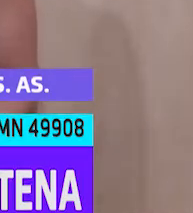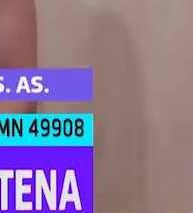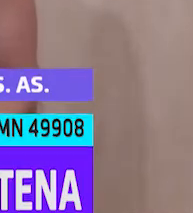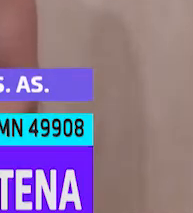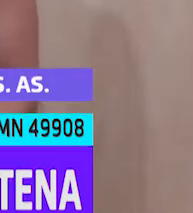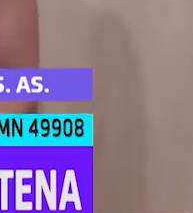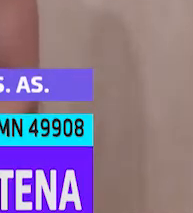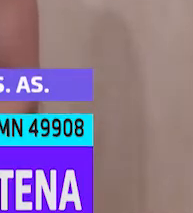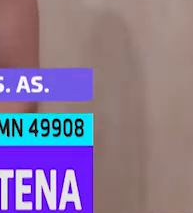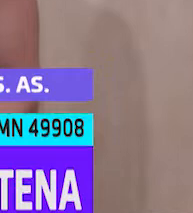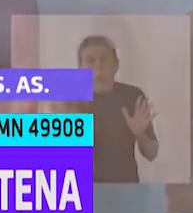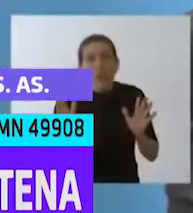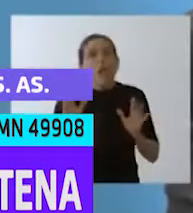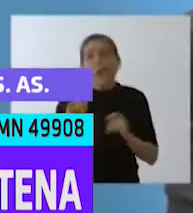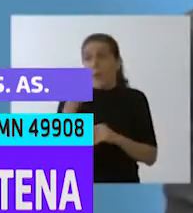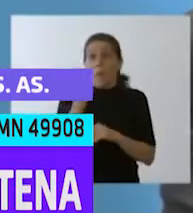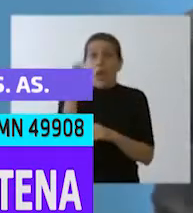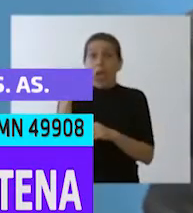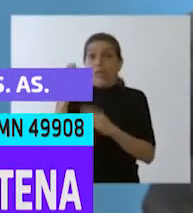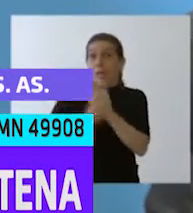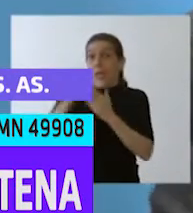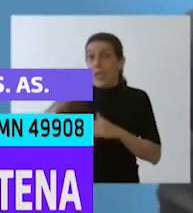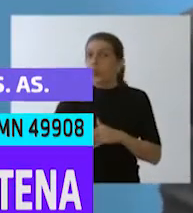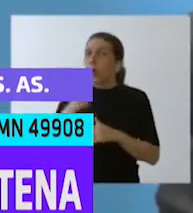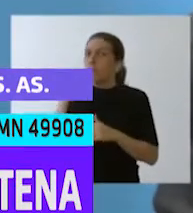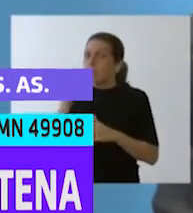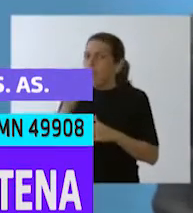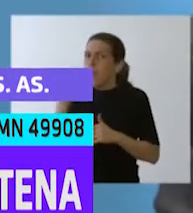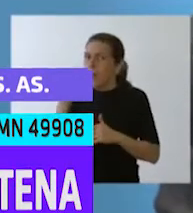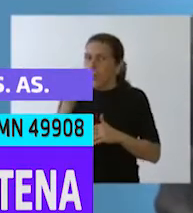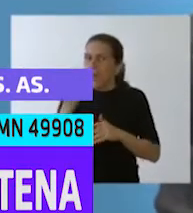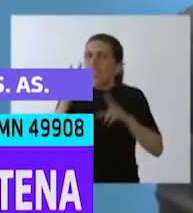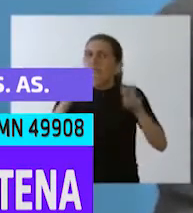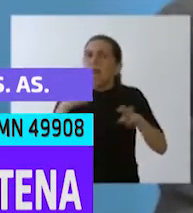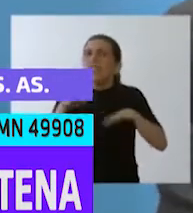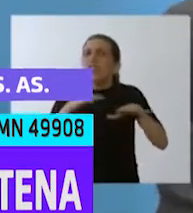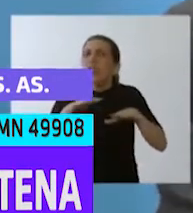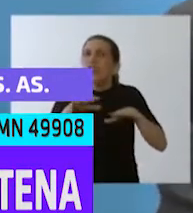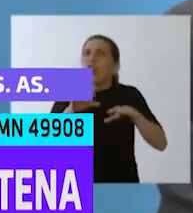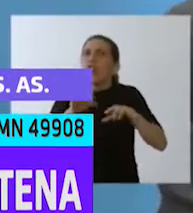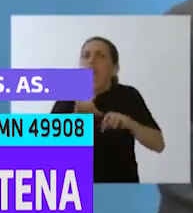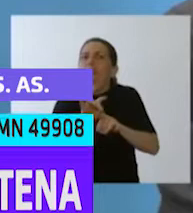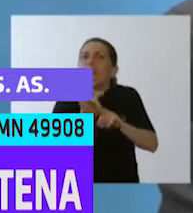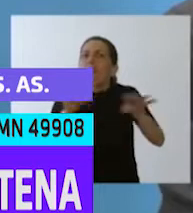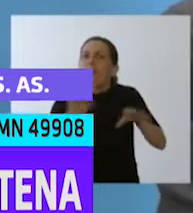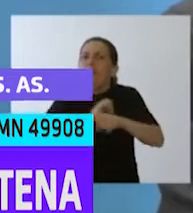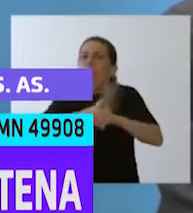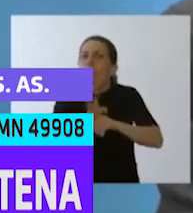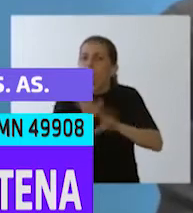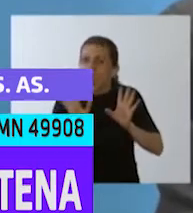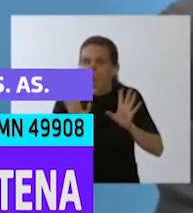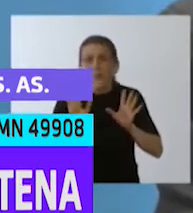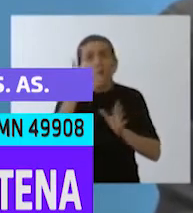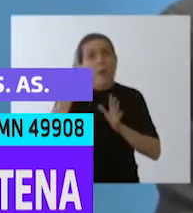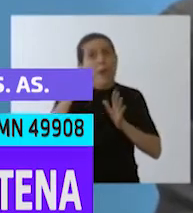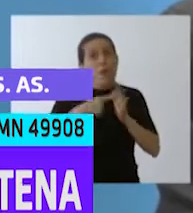trabajamos, analizamos, por supuesto, en forma online, porque cada parte, cada uno tiene su trabajo, ¿no es cierto?, en sus hospitales,